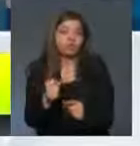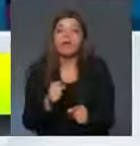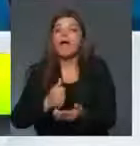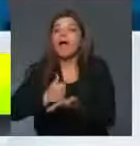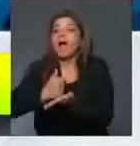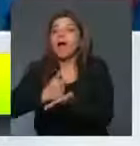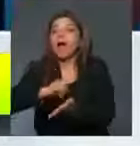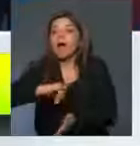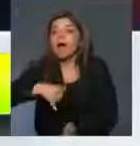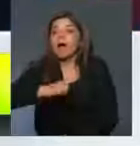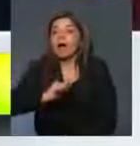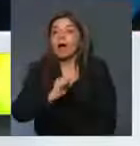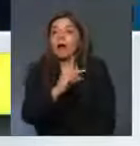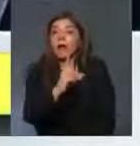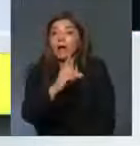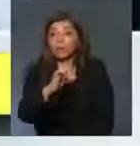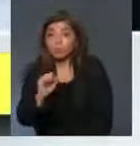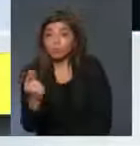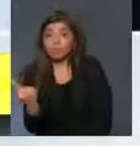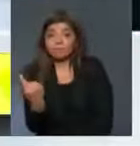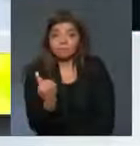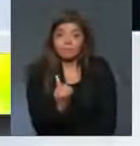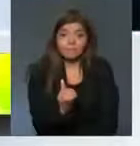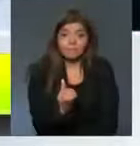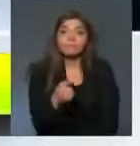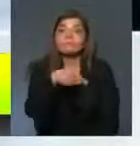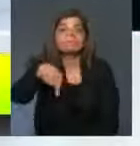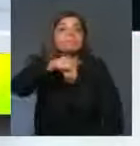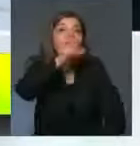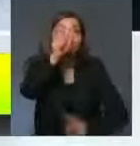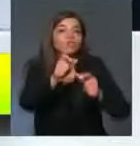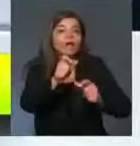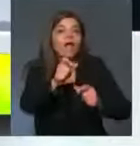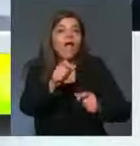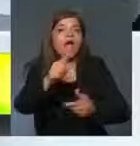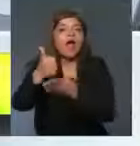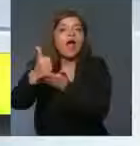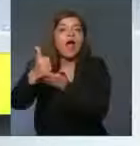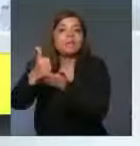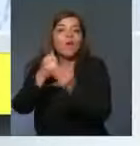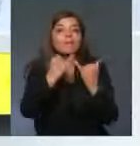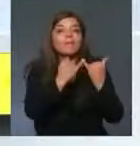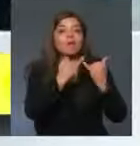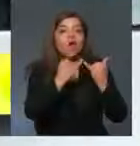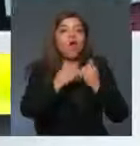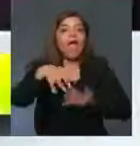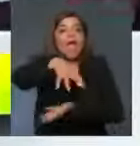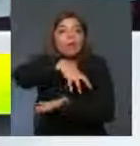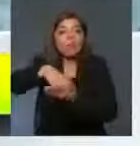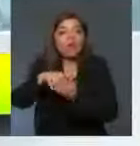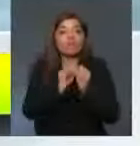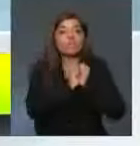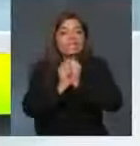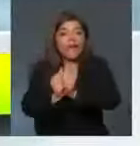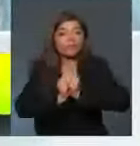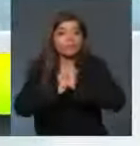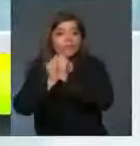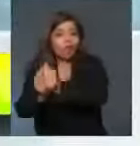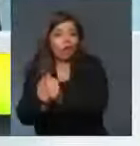su sufragio. Escuchemos si tiene más que decir. Héctor Safi, consumido por la marea humana.